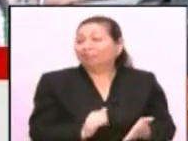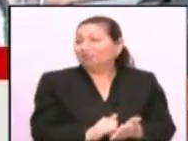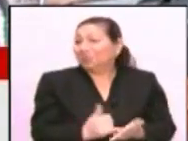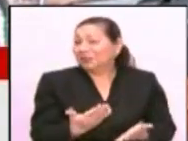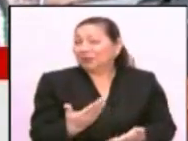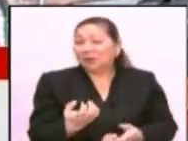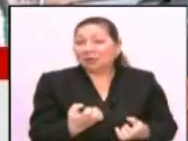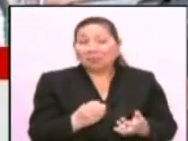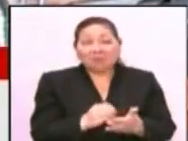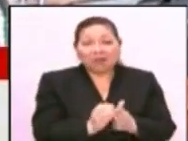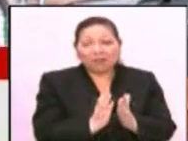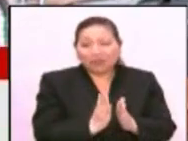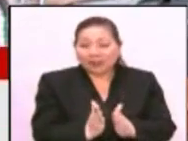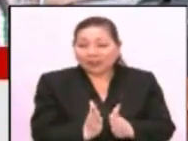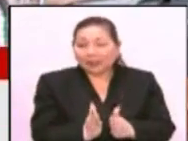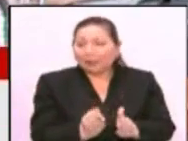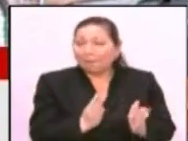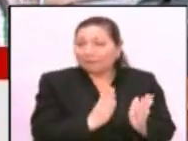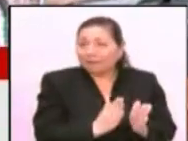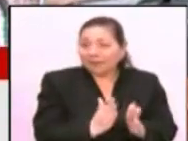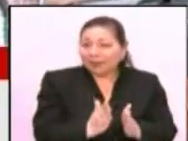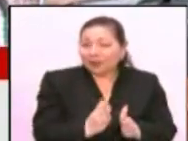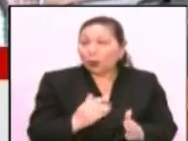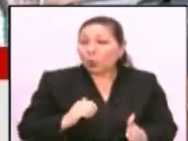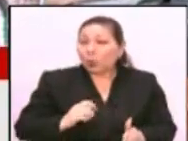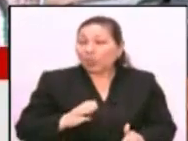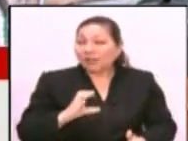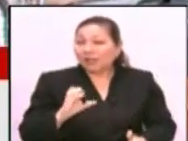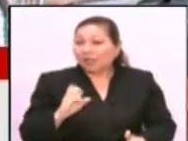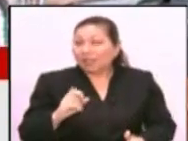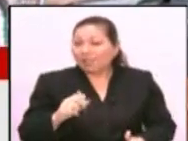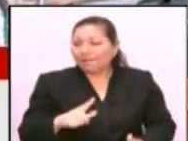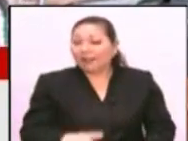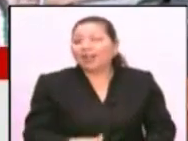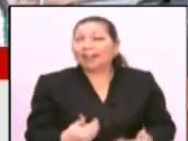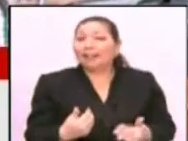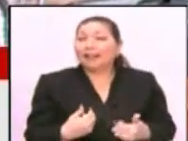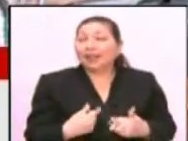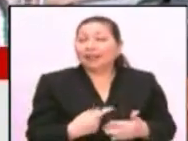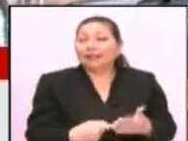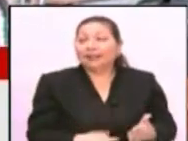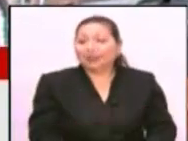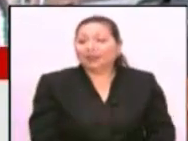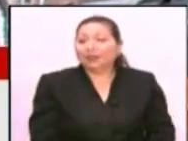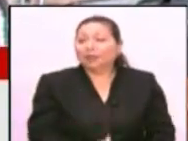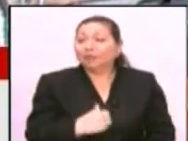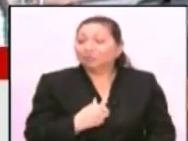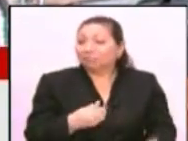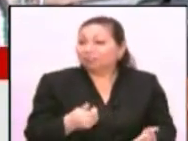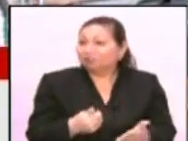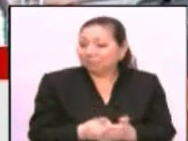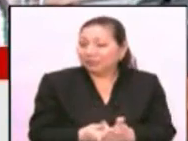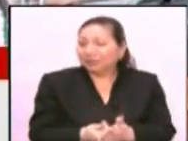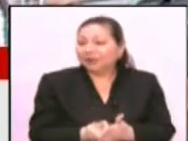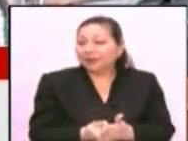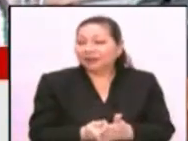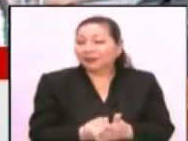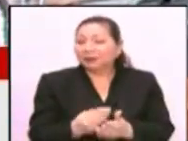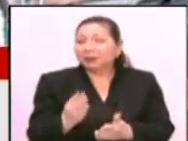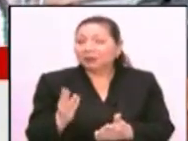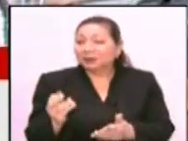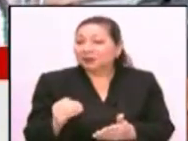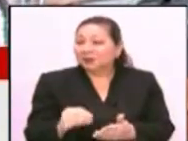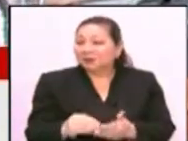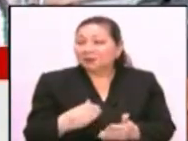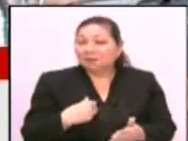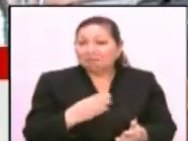porque la economía es formalizada y por tanto las medidas cautelares de juez civil o de familia tienen efectos, ¿no es cierto? Yo trabo rápidamente o embargo su cuenta bancaria